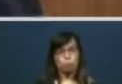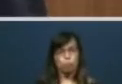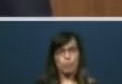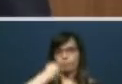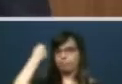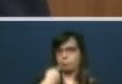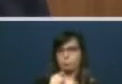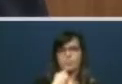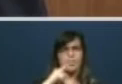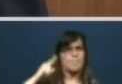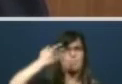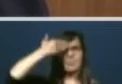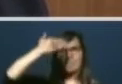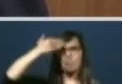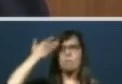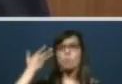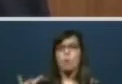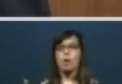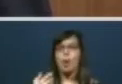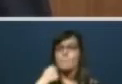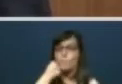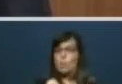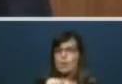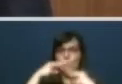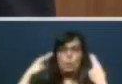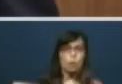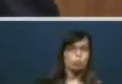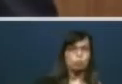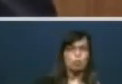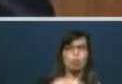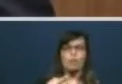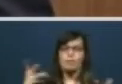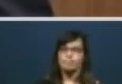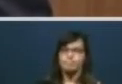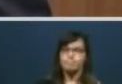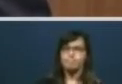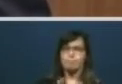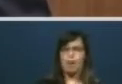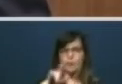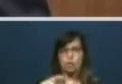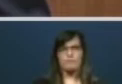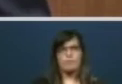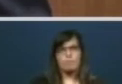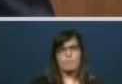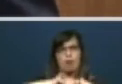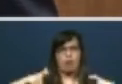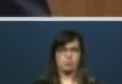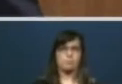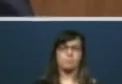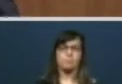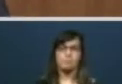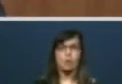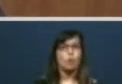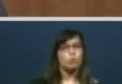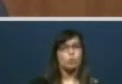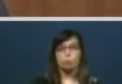como principio rector que todos los poderes públicos impulsen medidas demográficas nosotros vamos a